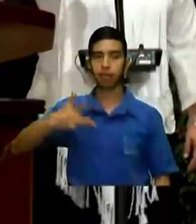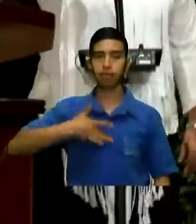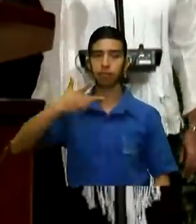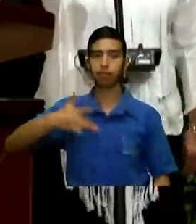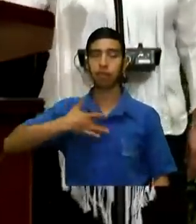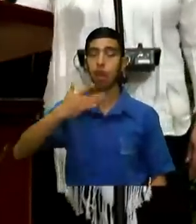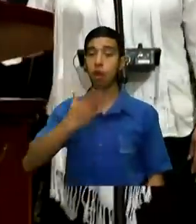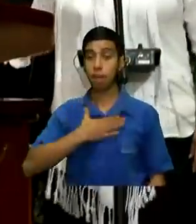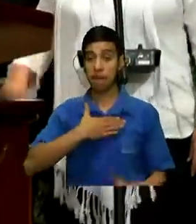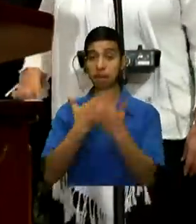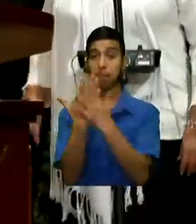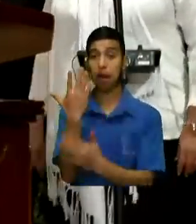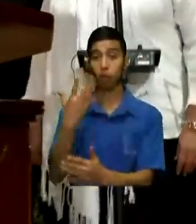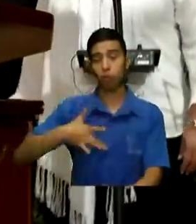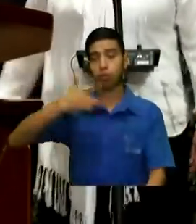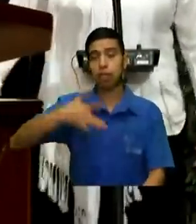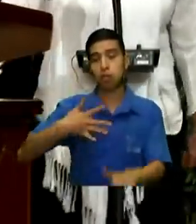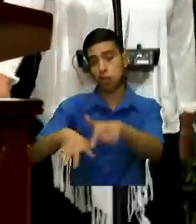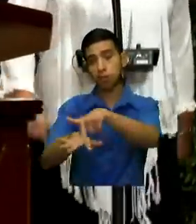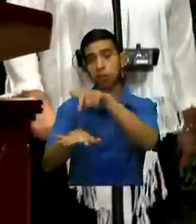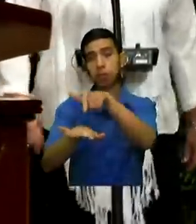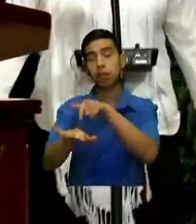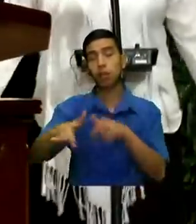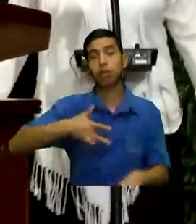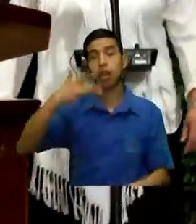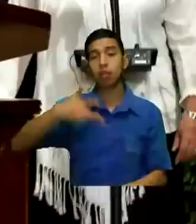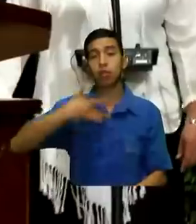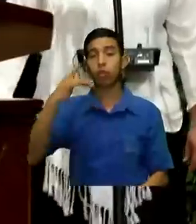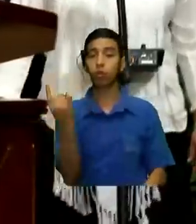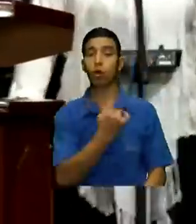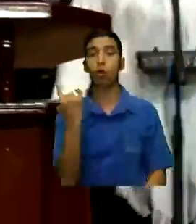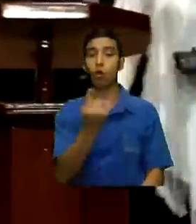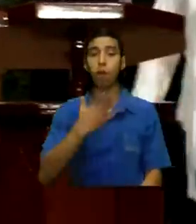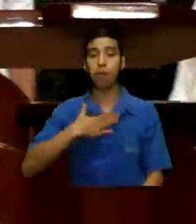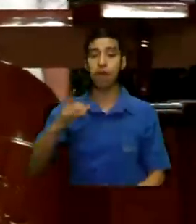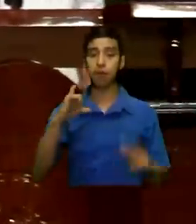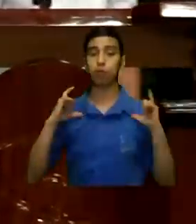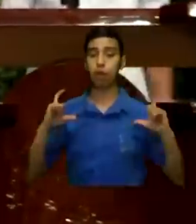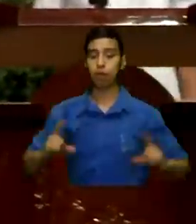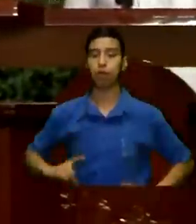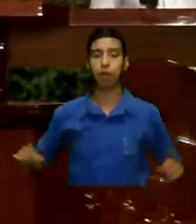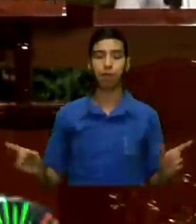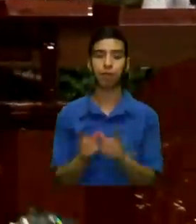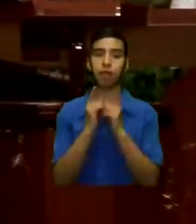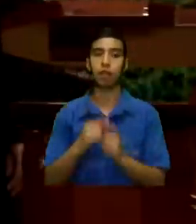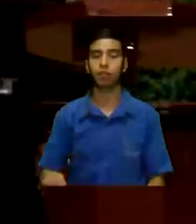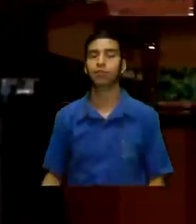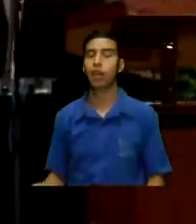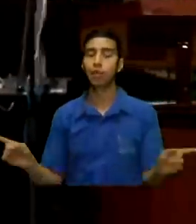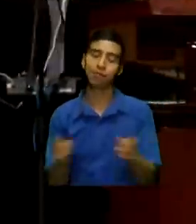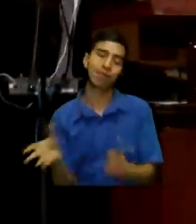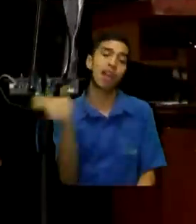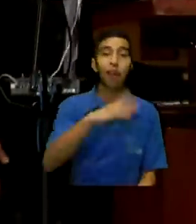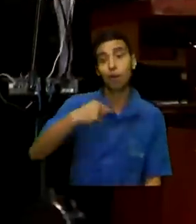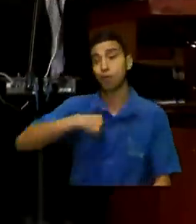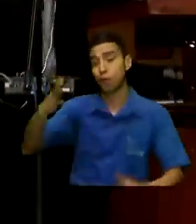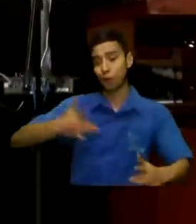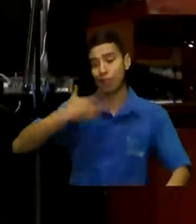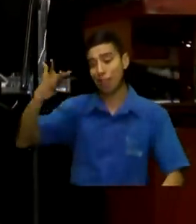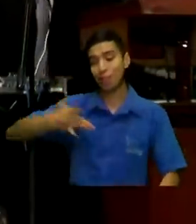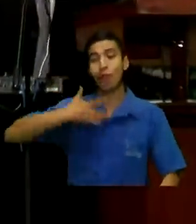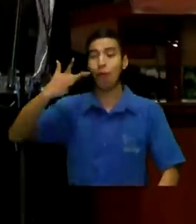mis manos. Lo siento en mis pies. Lo siento en todo mi ser. Hay un gozo que no puedo